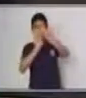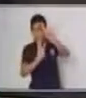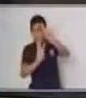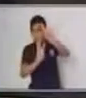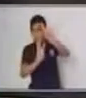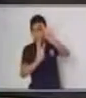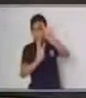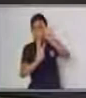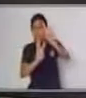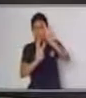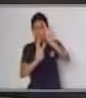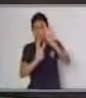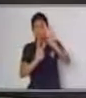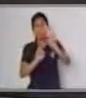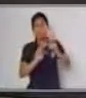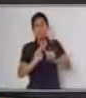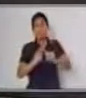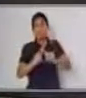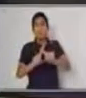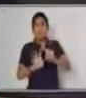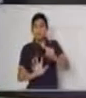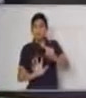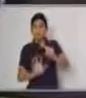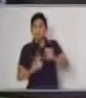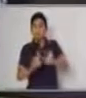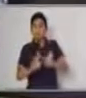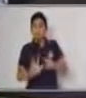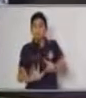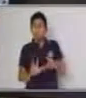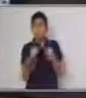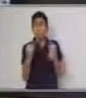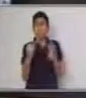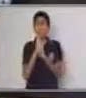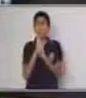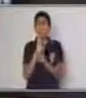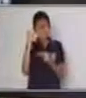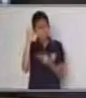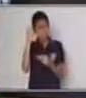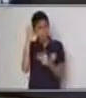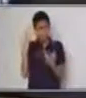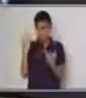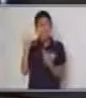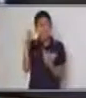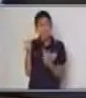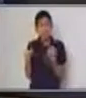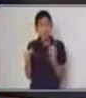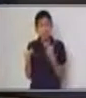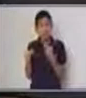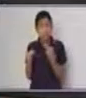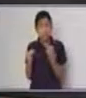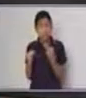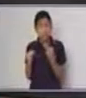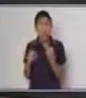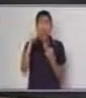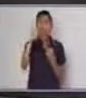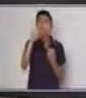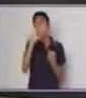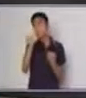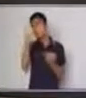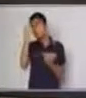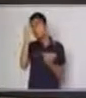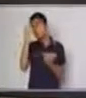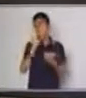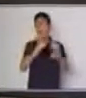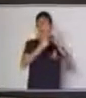9. Y 5 por 5 es 25. Por lo tanto, tengo que